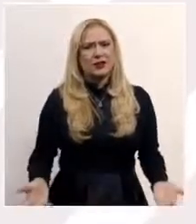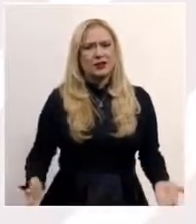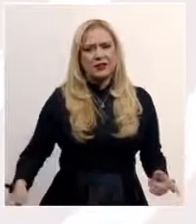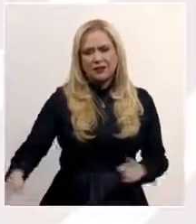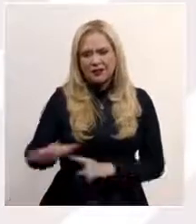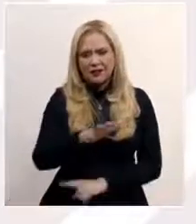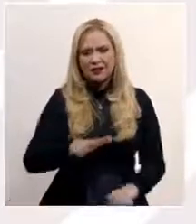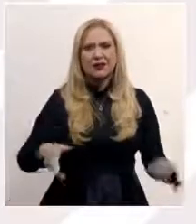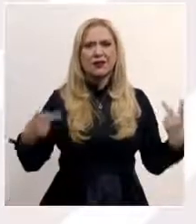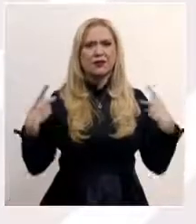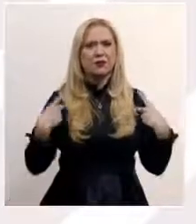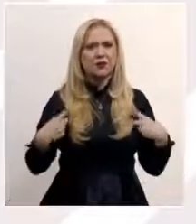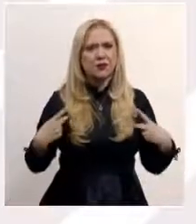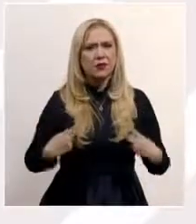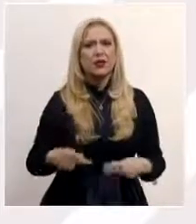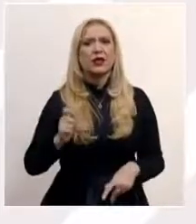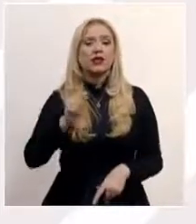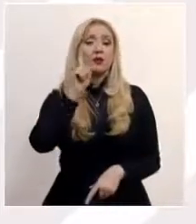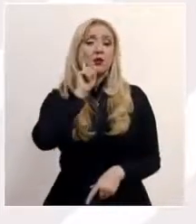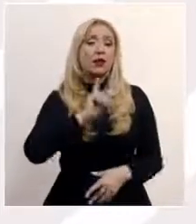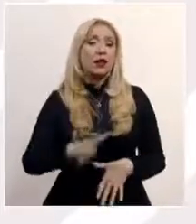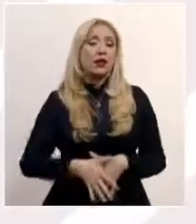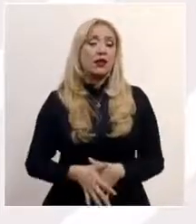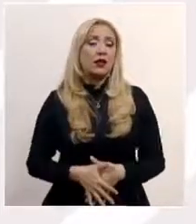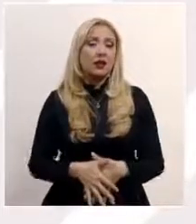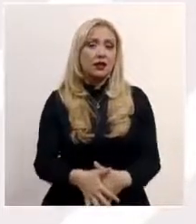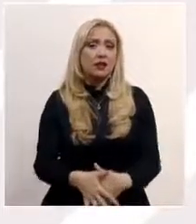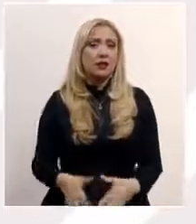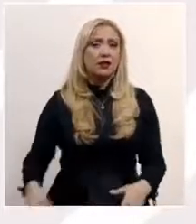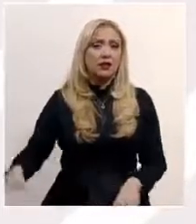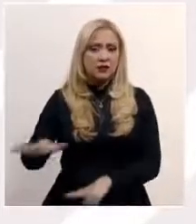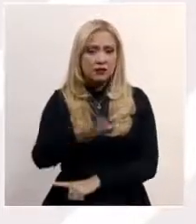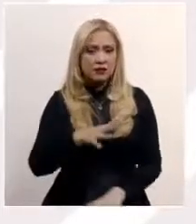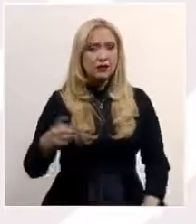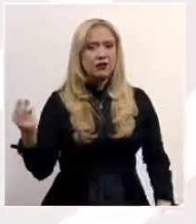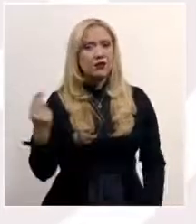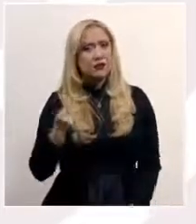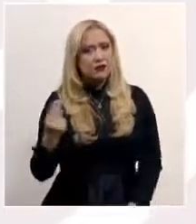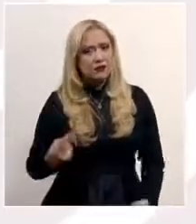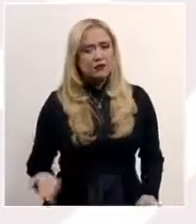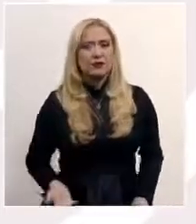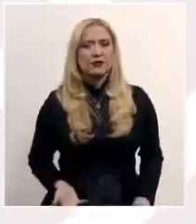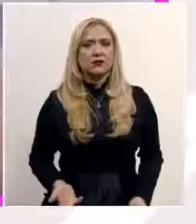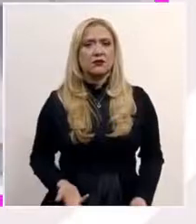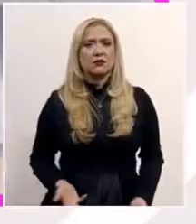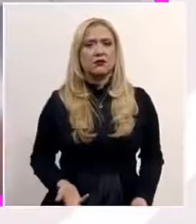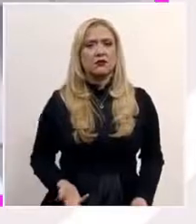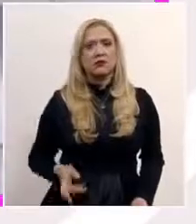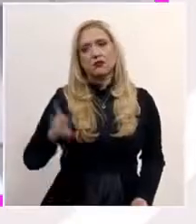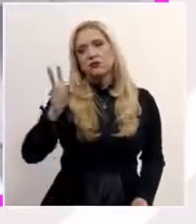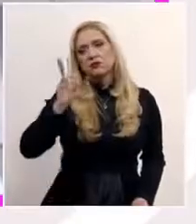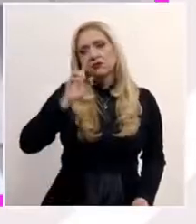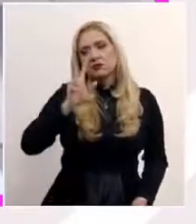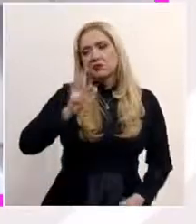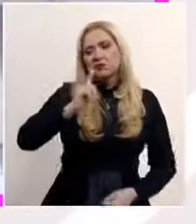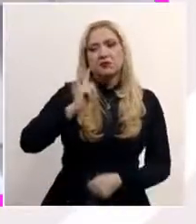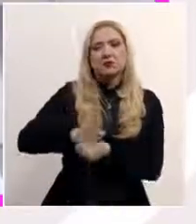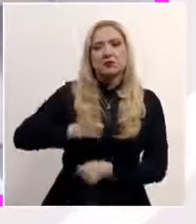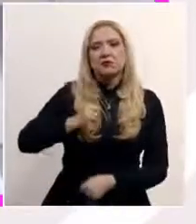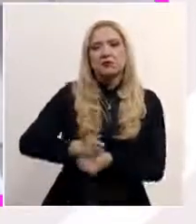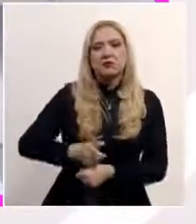a la maternidad tiene un impacto en la sociedad fuertísimo, ¿no? Y vemos cómo este caso se